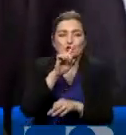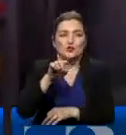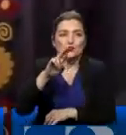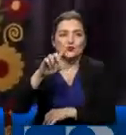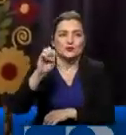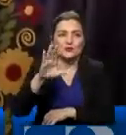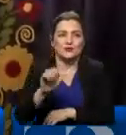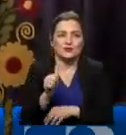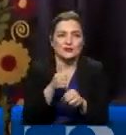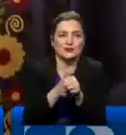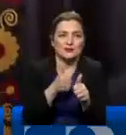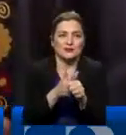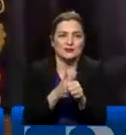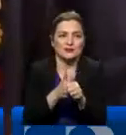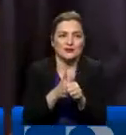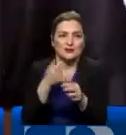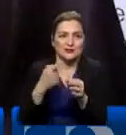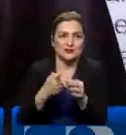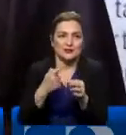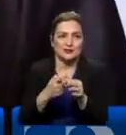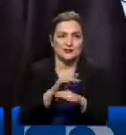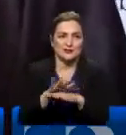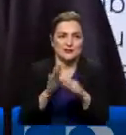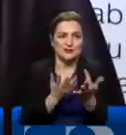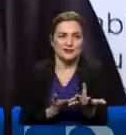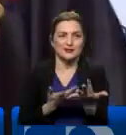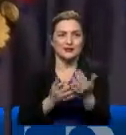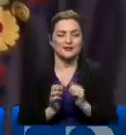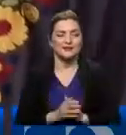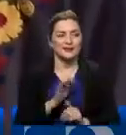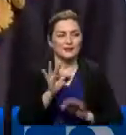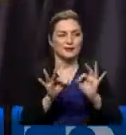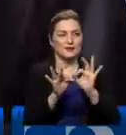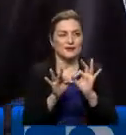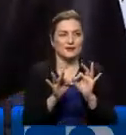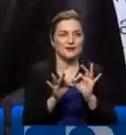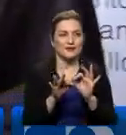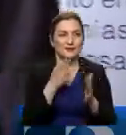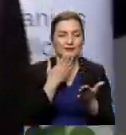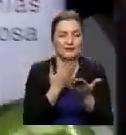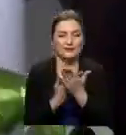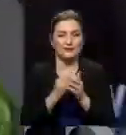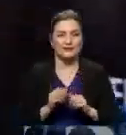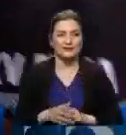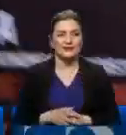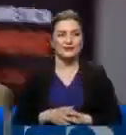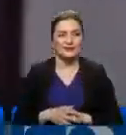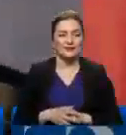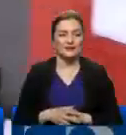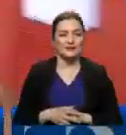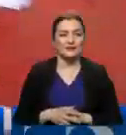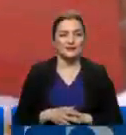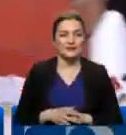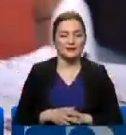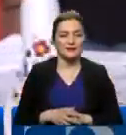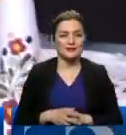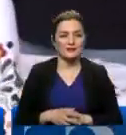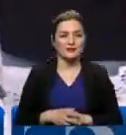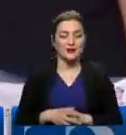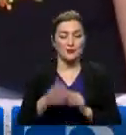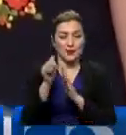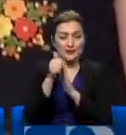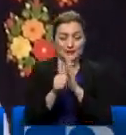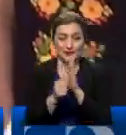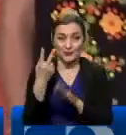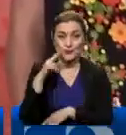que además está tan cerquita de ustedes, así que les esperamos. Perfecto, muchísimas gracias, alcaldesa. Mi querido Germán, vamos a seguir mostrando por acá las